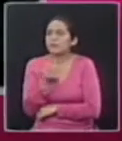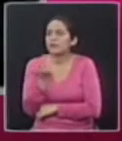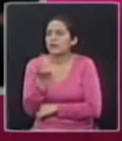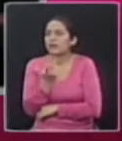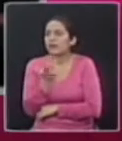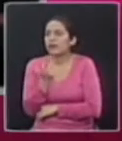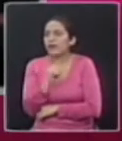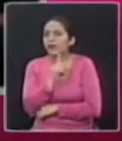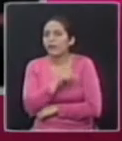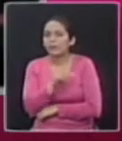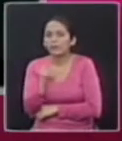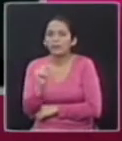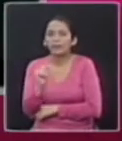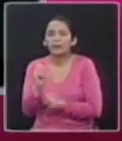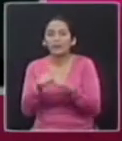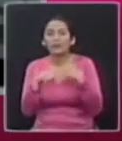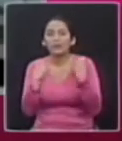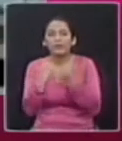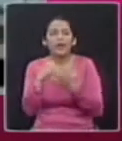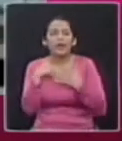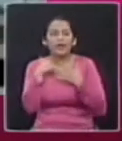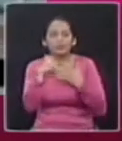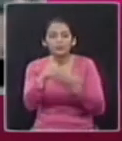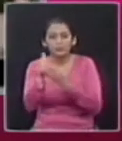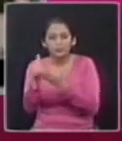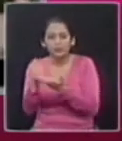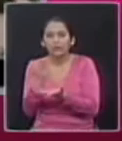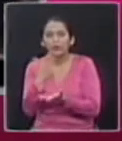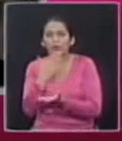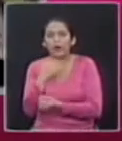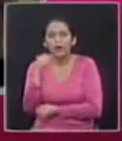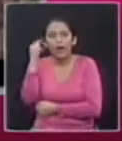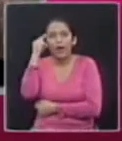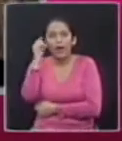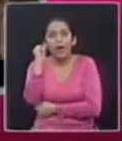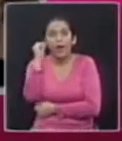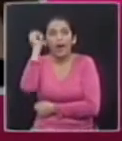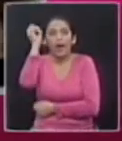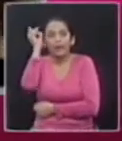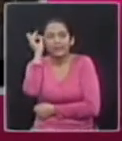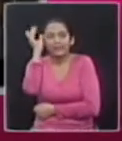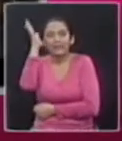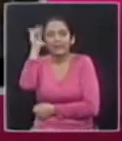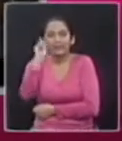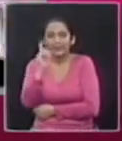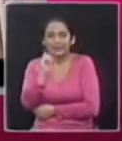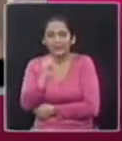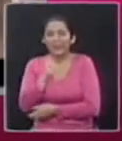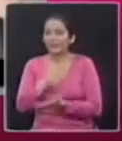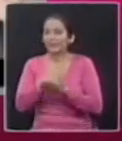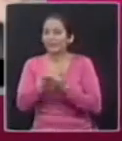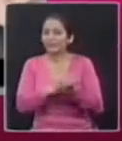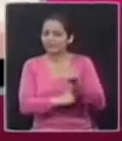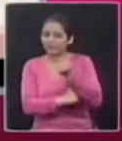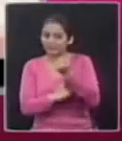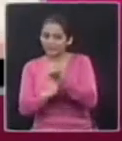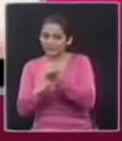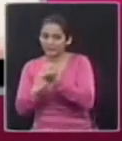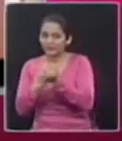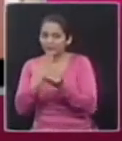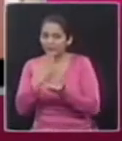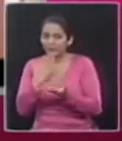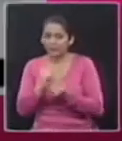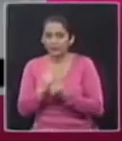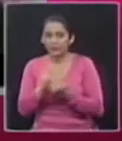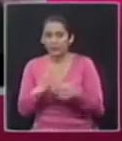podemos ayudar a la sociedad ecuatoriana. Y obviamente en el tema de sustentabilidad, al ser uno de nuestros pilares, es súper importante poder ser